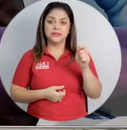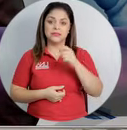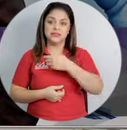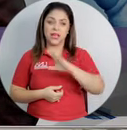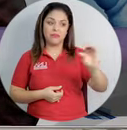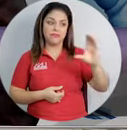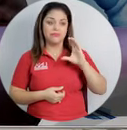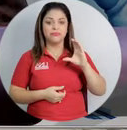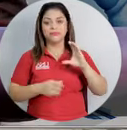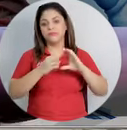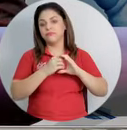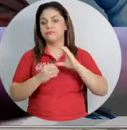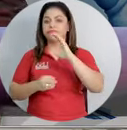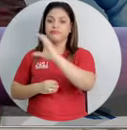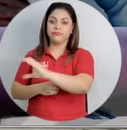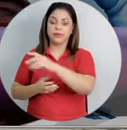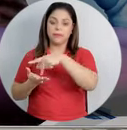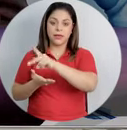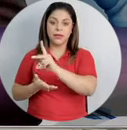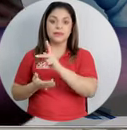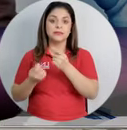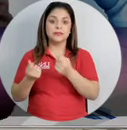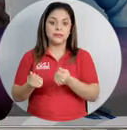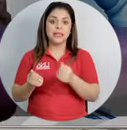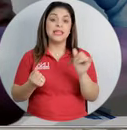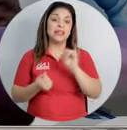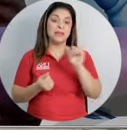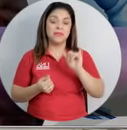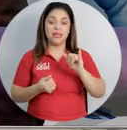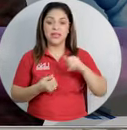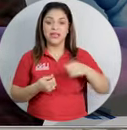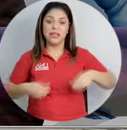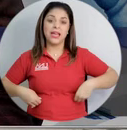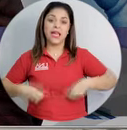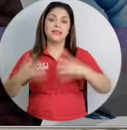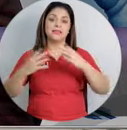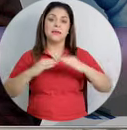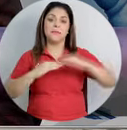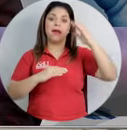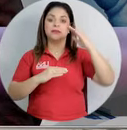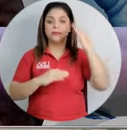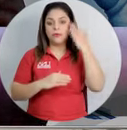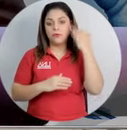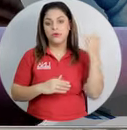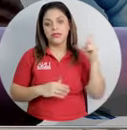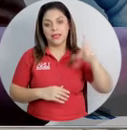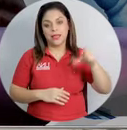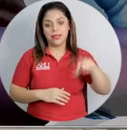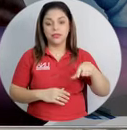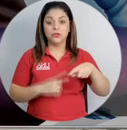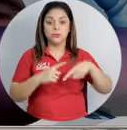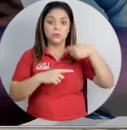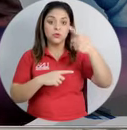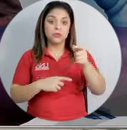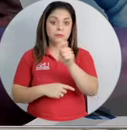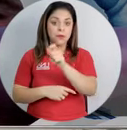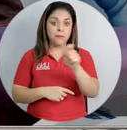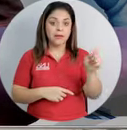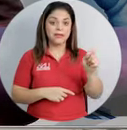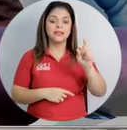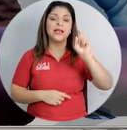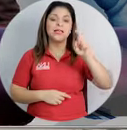durante el mes, sino más bien que gasté muchísimo más. ¿Por qué? Porque lo hice vía tarjeta de crédito. Entonces, para el siguiente mes tengo